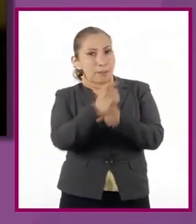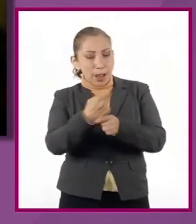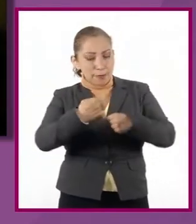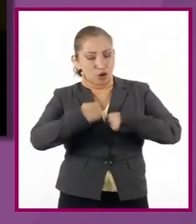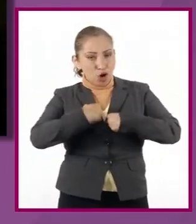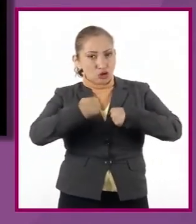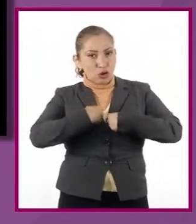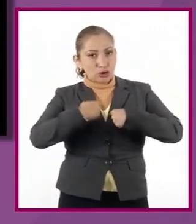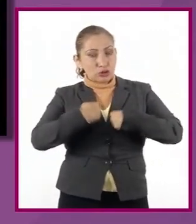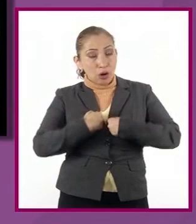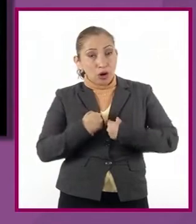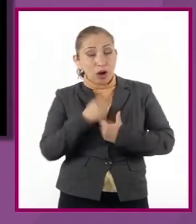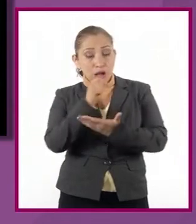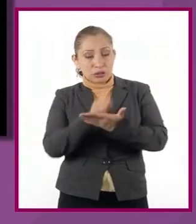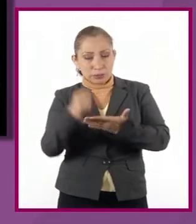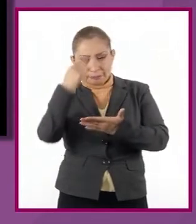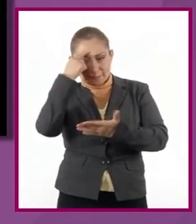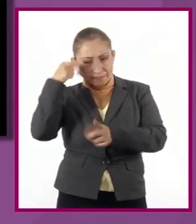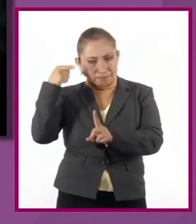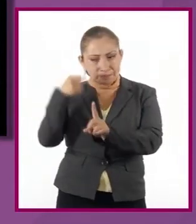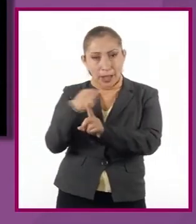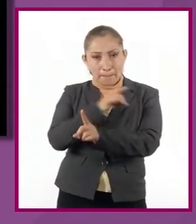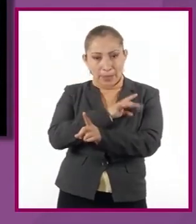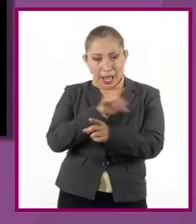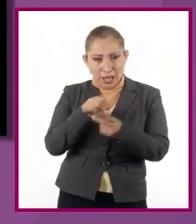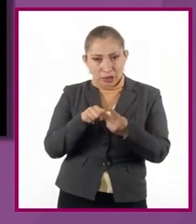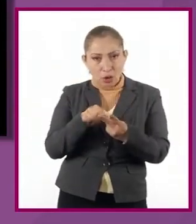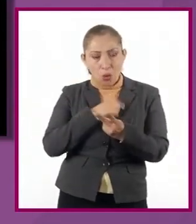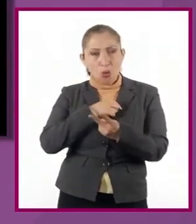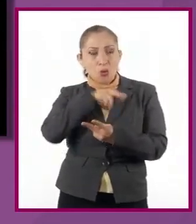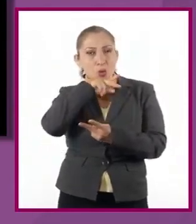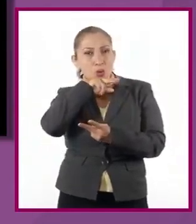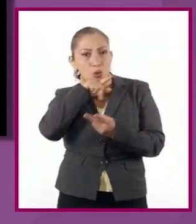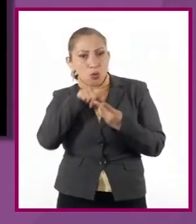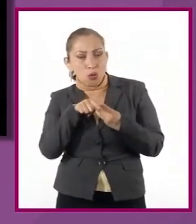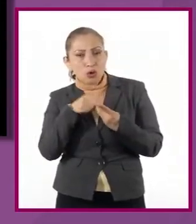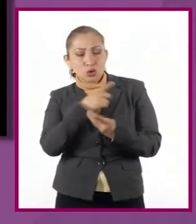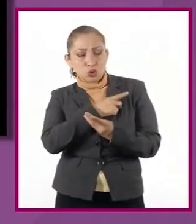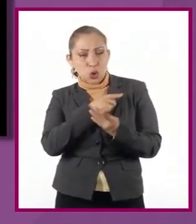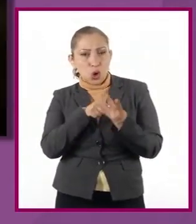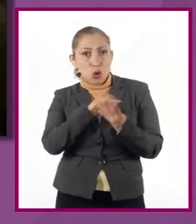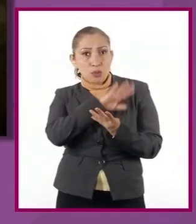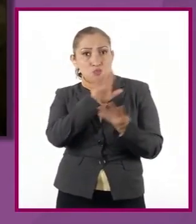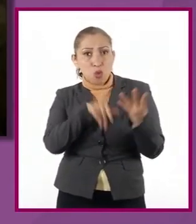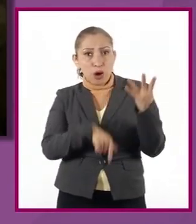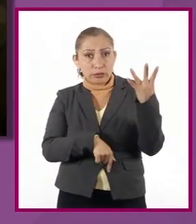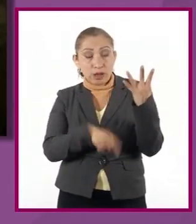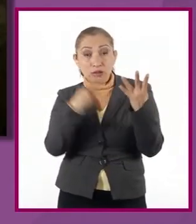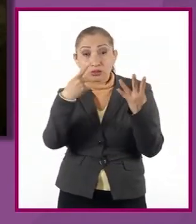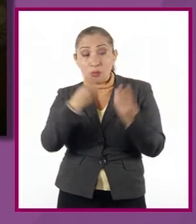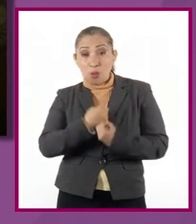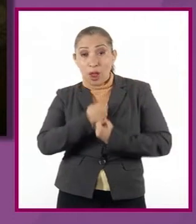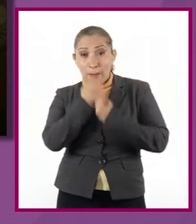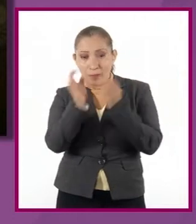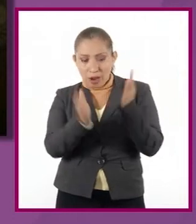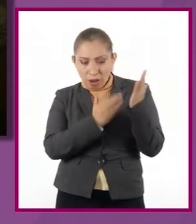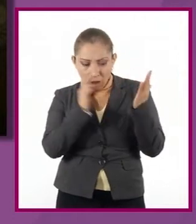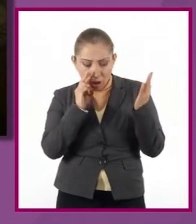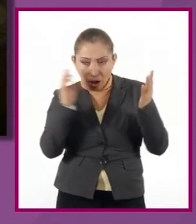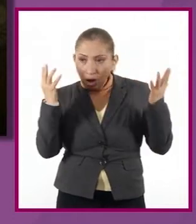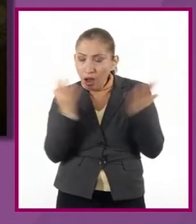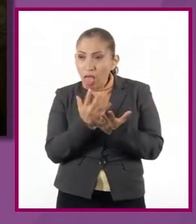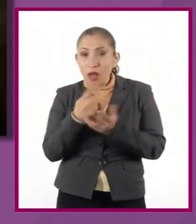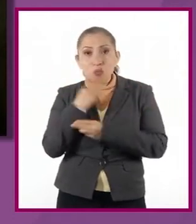persona. Escribió con obsesión acerca del miedo, la angustia, la soledad y la muerte. Sus poemarios sorprendieron al